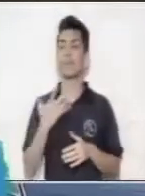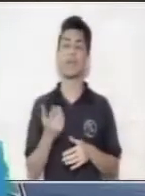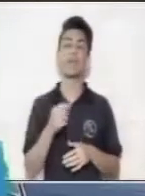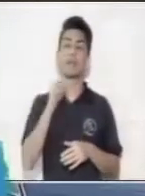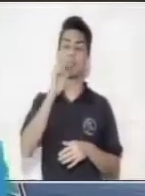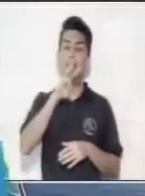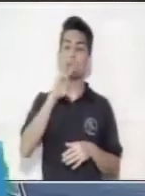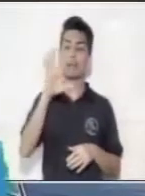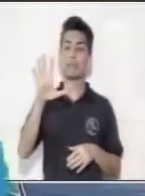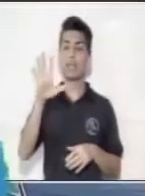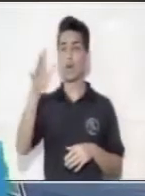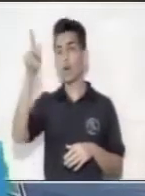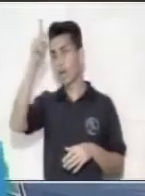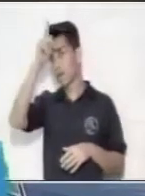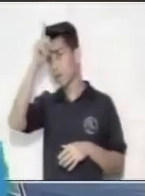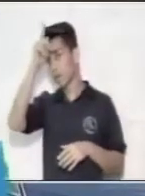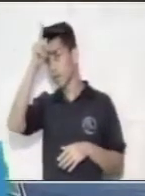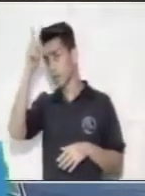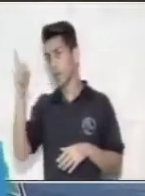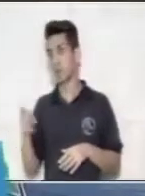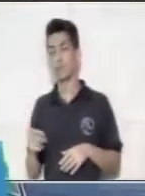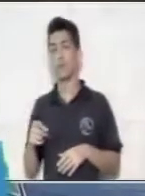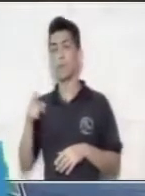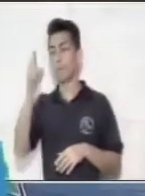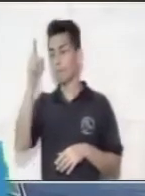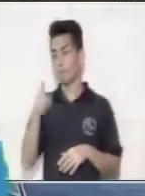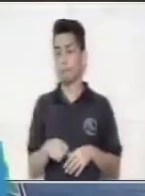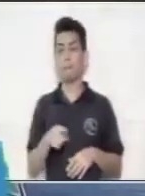35 kilómetros por hora.